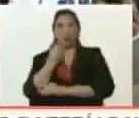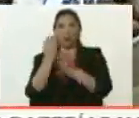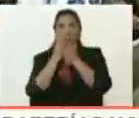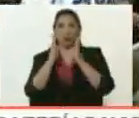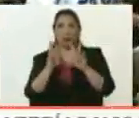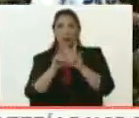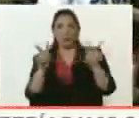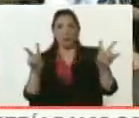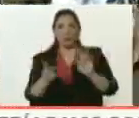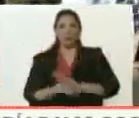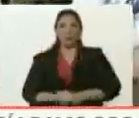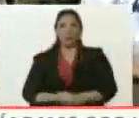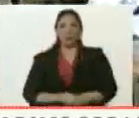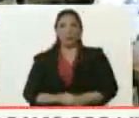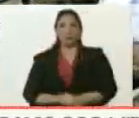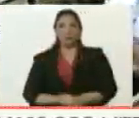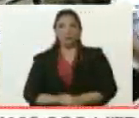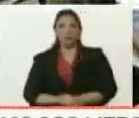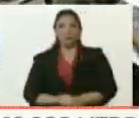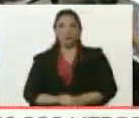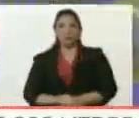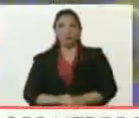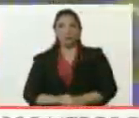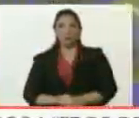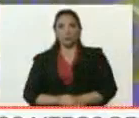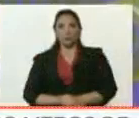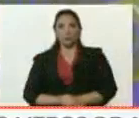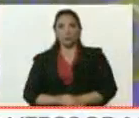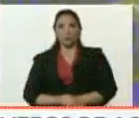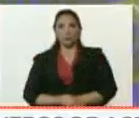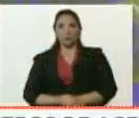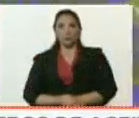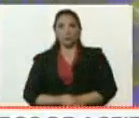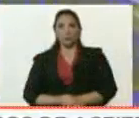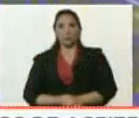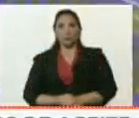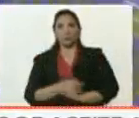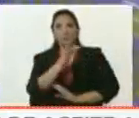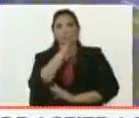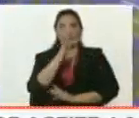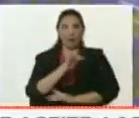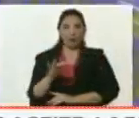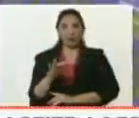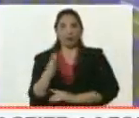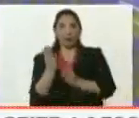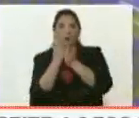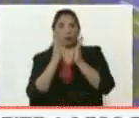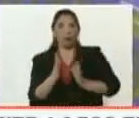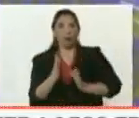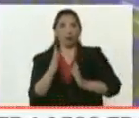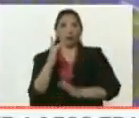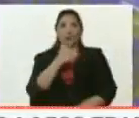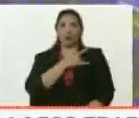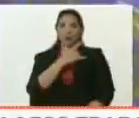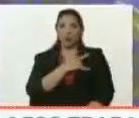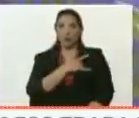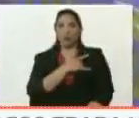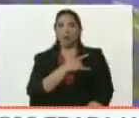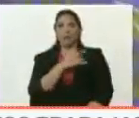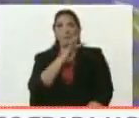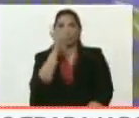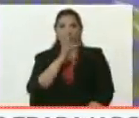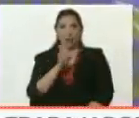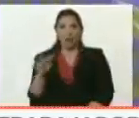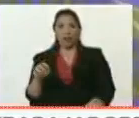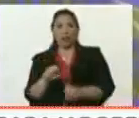Paz y la Solidaridad de los Pueblos. Escuchemos. Una retardada a la Federación de Estudiantes Universitarios, a la Federación de